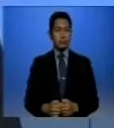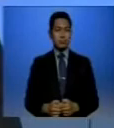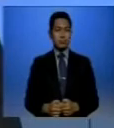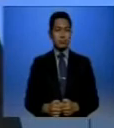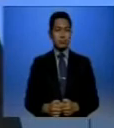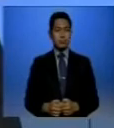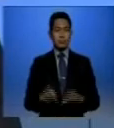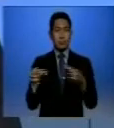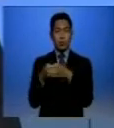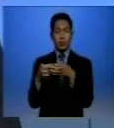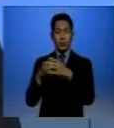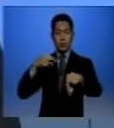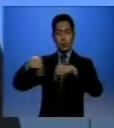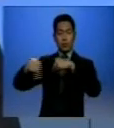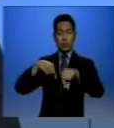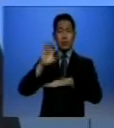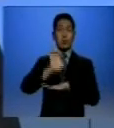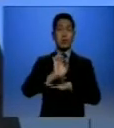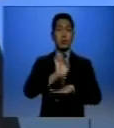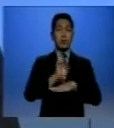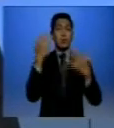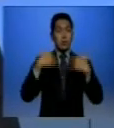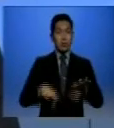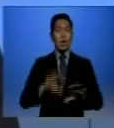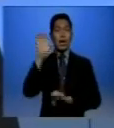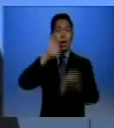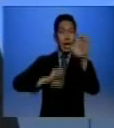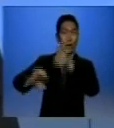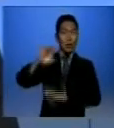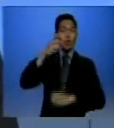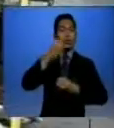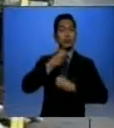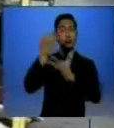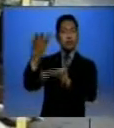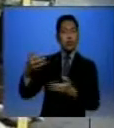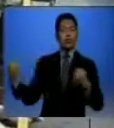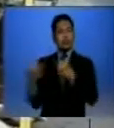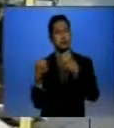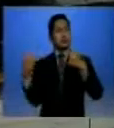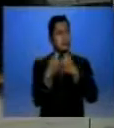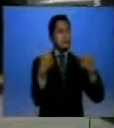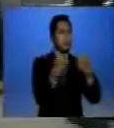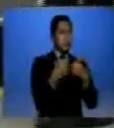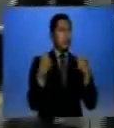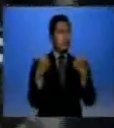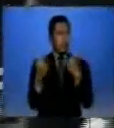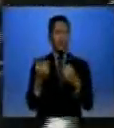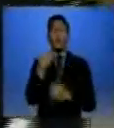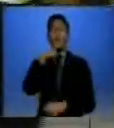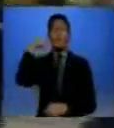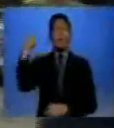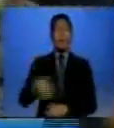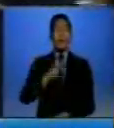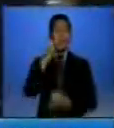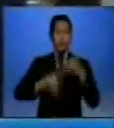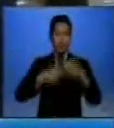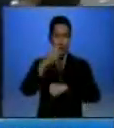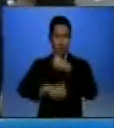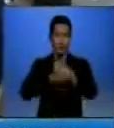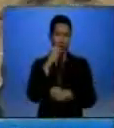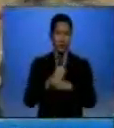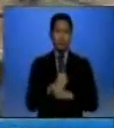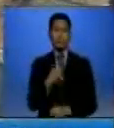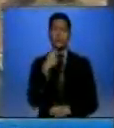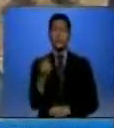y la comisión de tránsito del ecuador emitió la evaluación sobre los siniestros ocurridos durante el feriado de fin de año según destacó la entidad